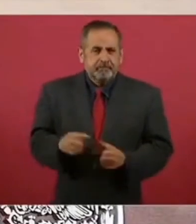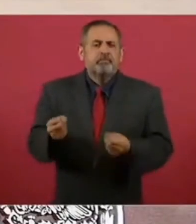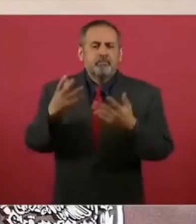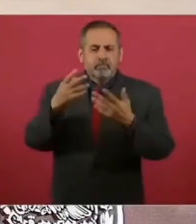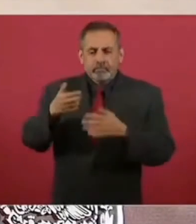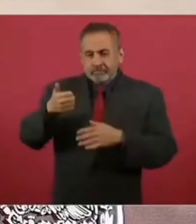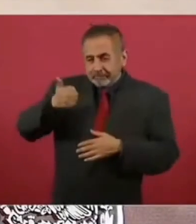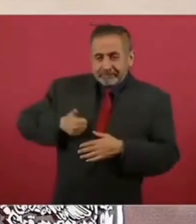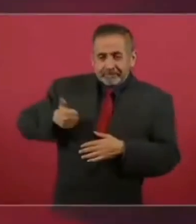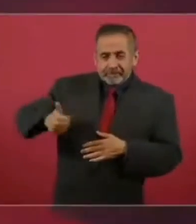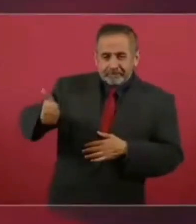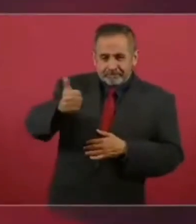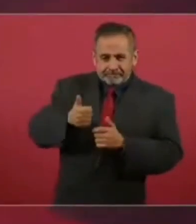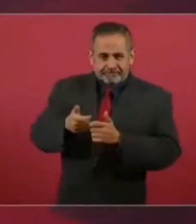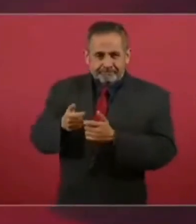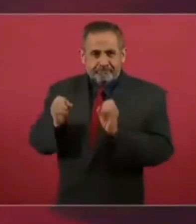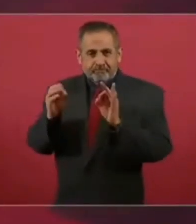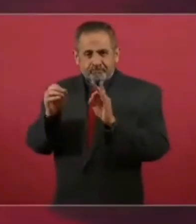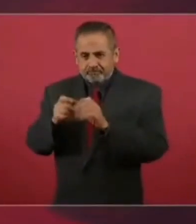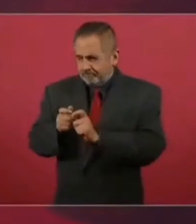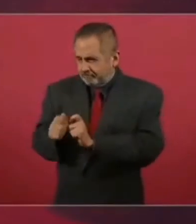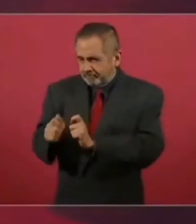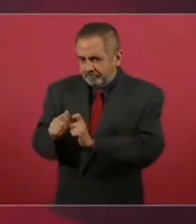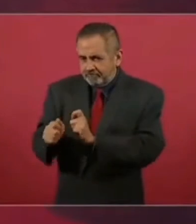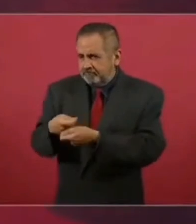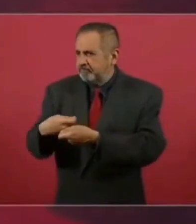¿cuánto maneja de dinero cada sucursal?